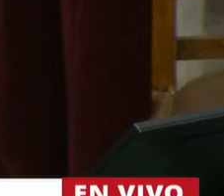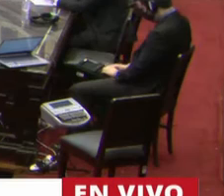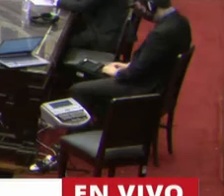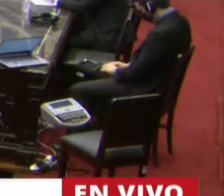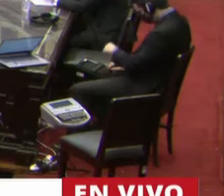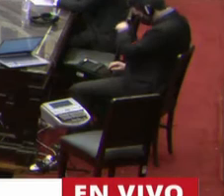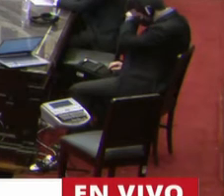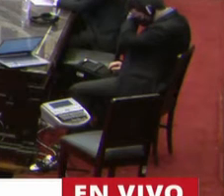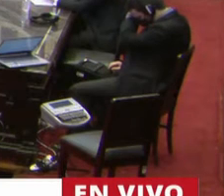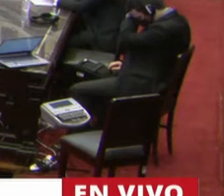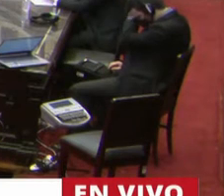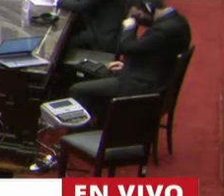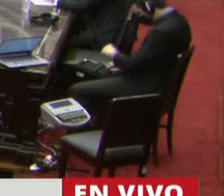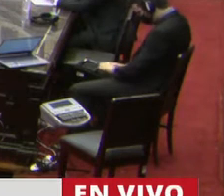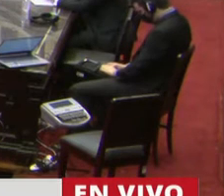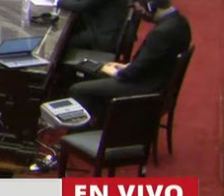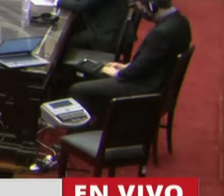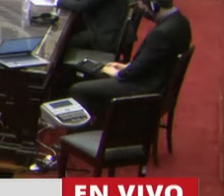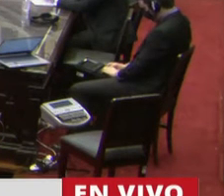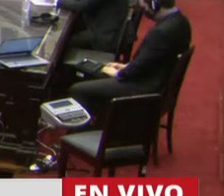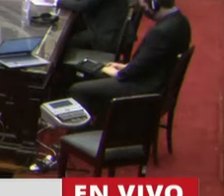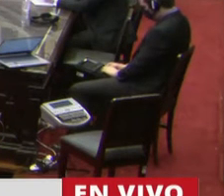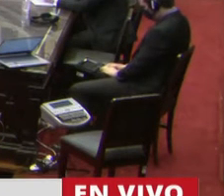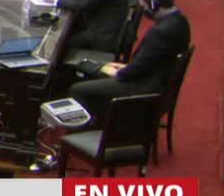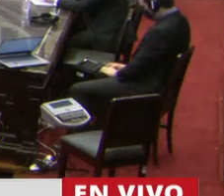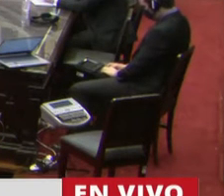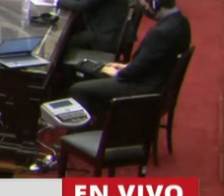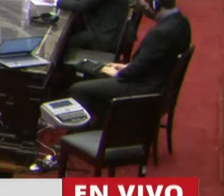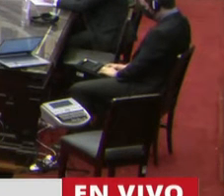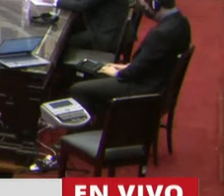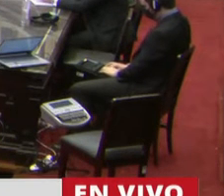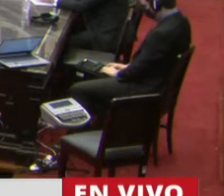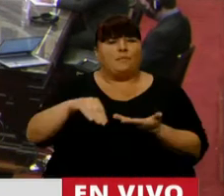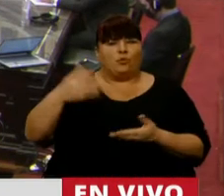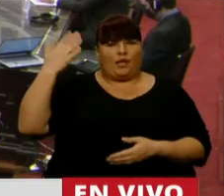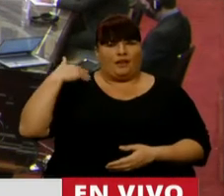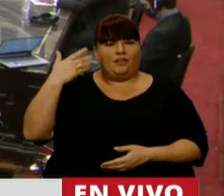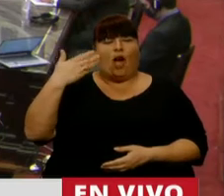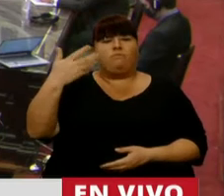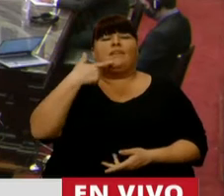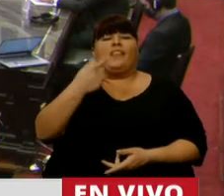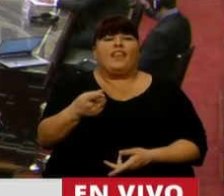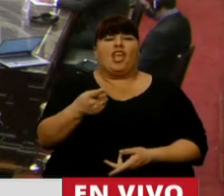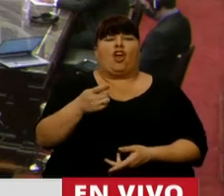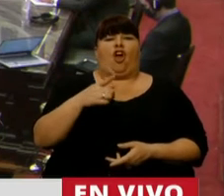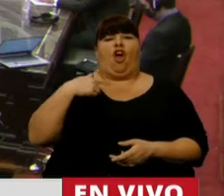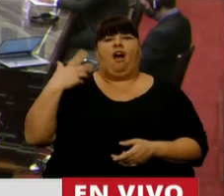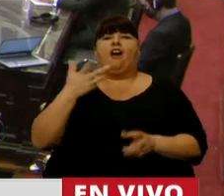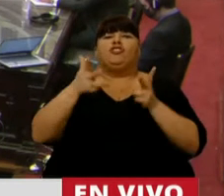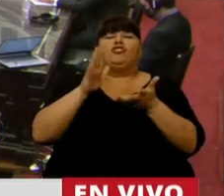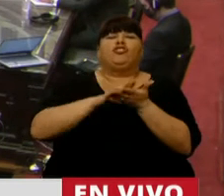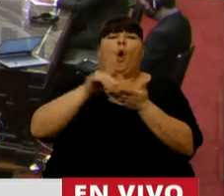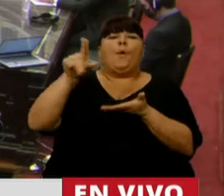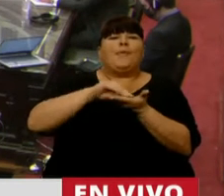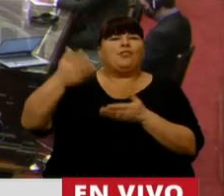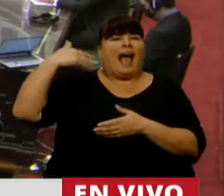Gracias, señor presidente. Bueno, como empezó el discurso el diputado propinante diciendo que recogía el guante de la